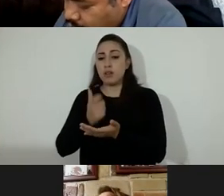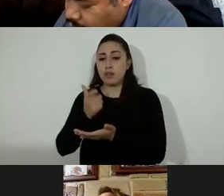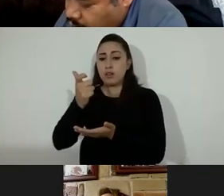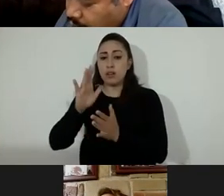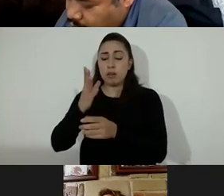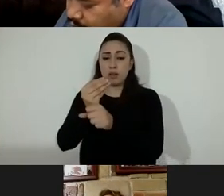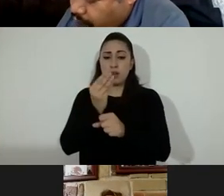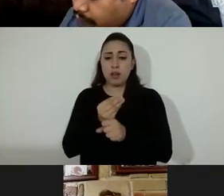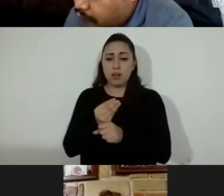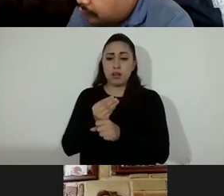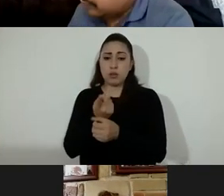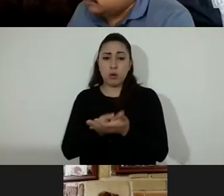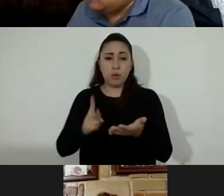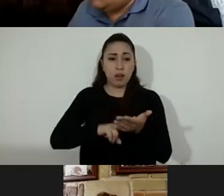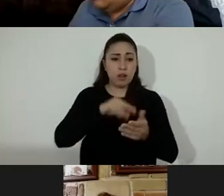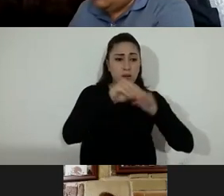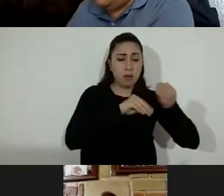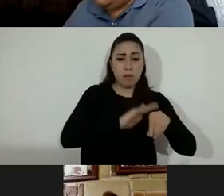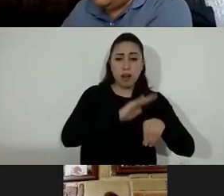en otras